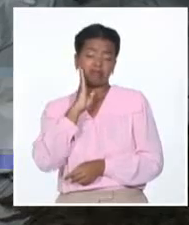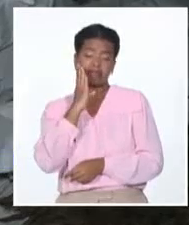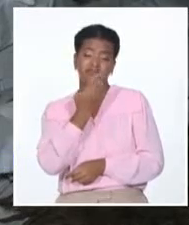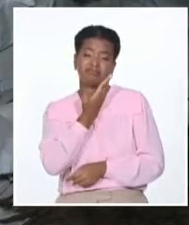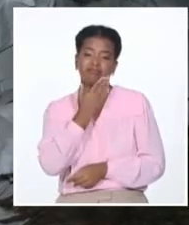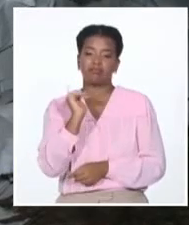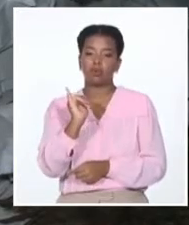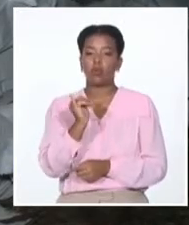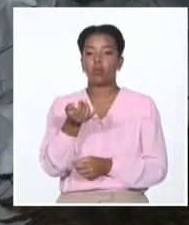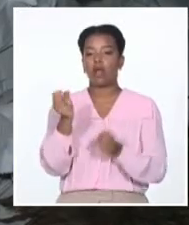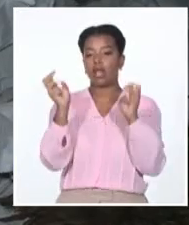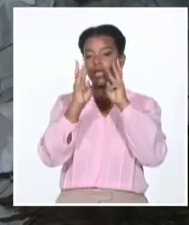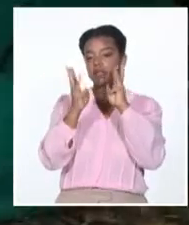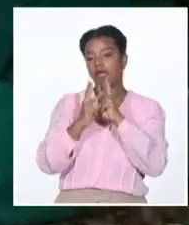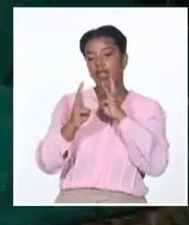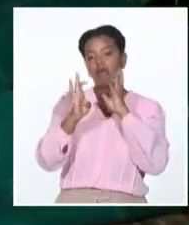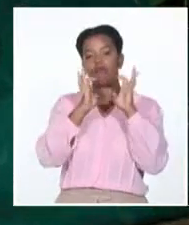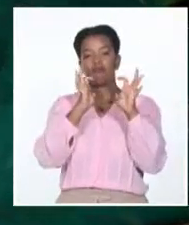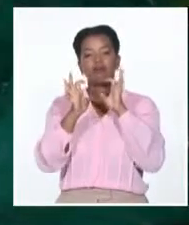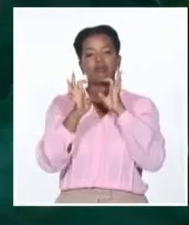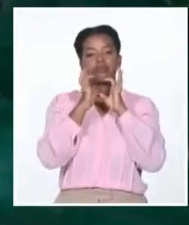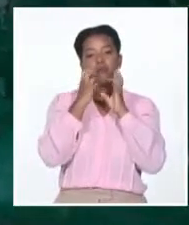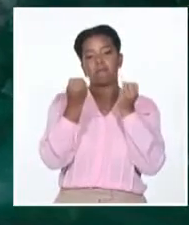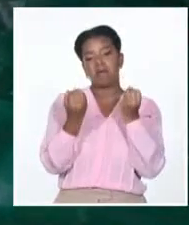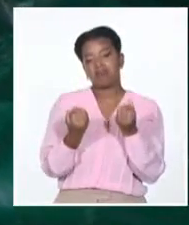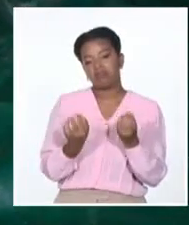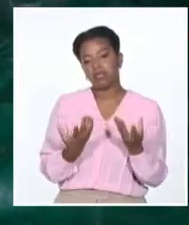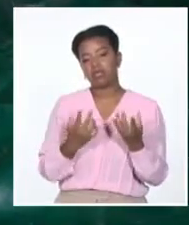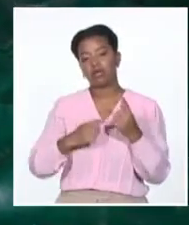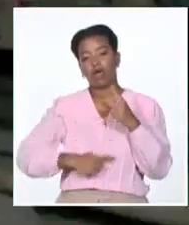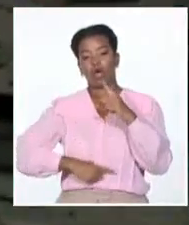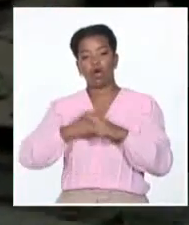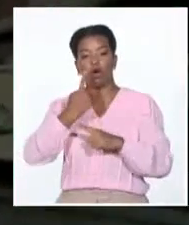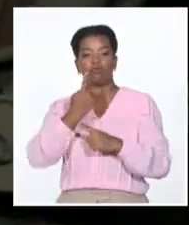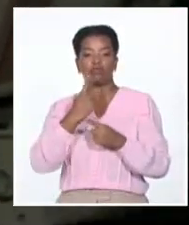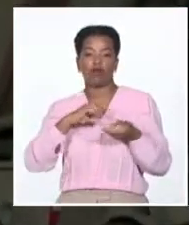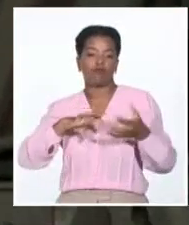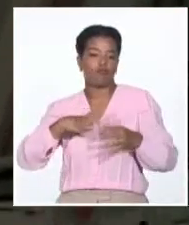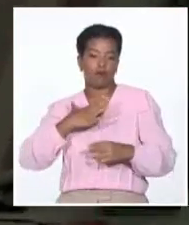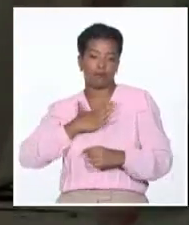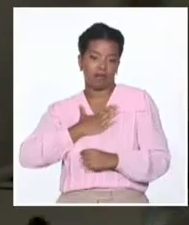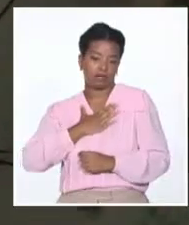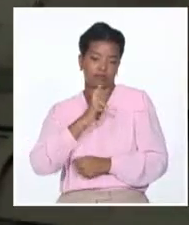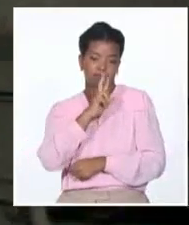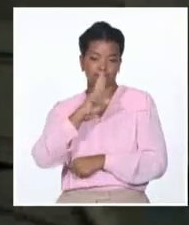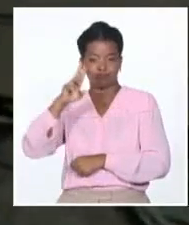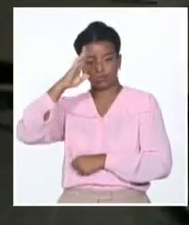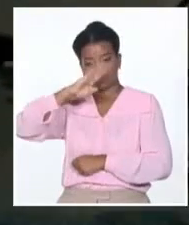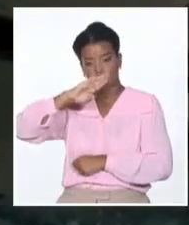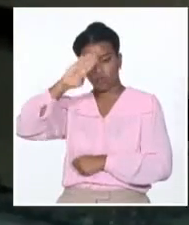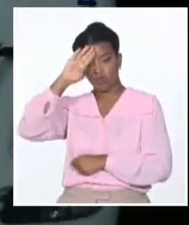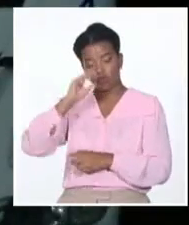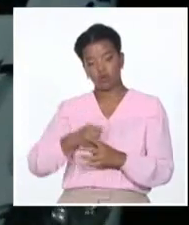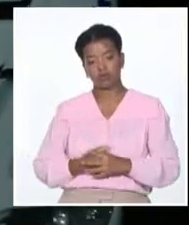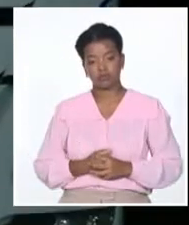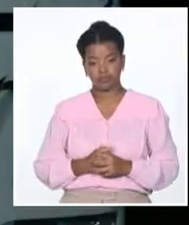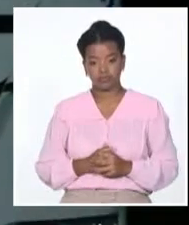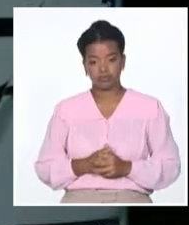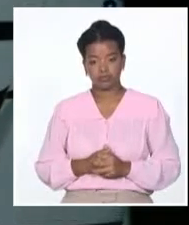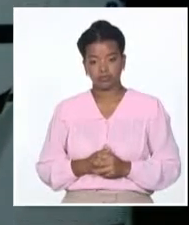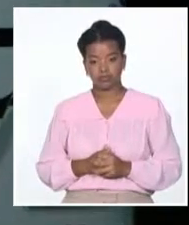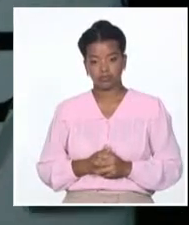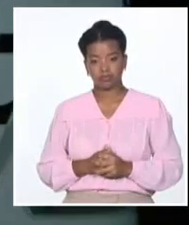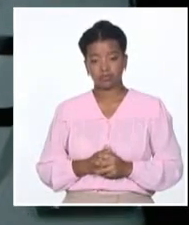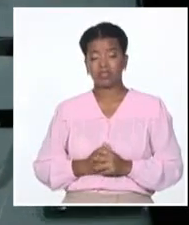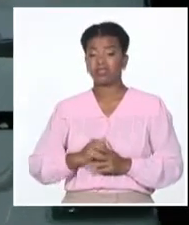digitales como arma de exterminio masivo contra los valores, ideales y principios revolucionarios, en la ignominia de incluir a Cuba en la